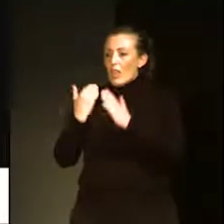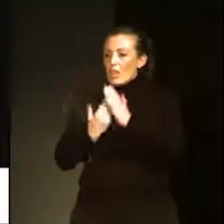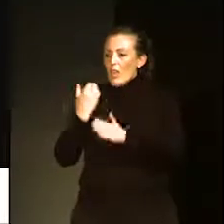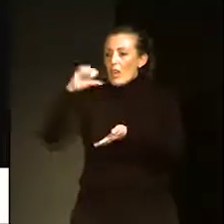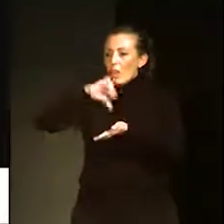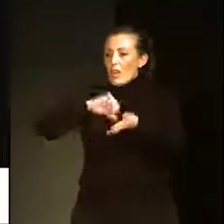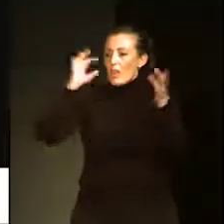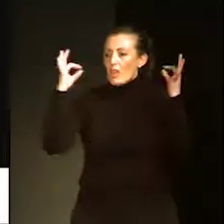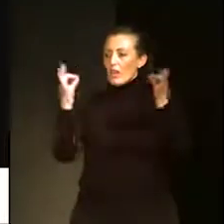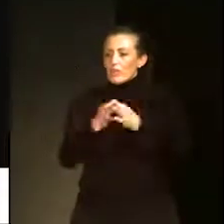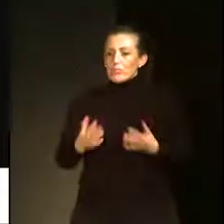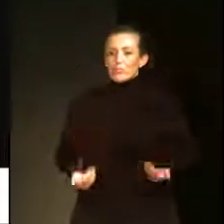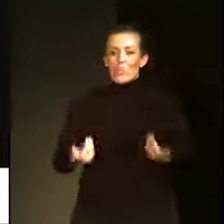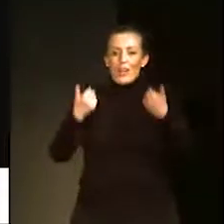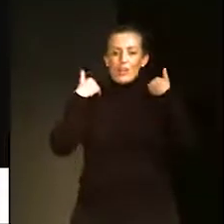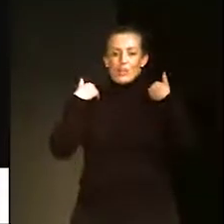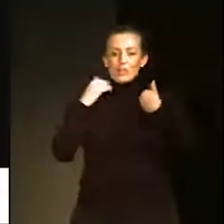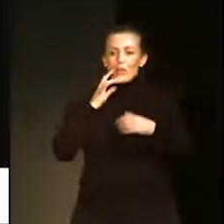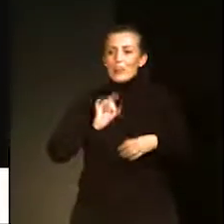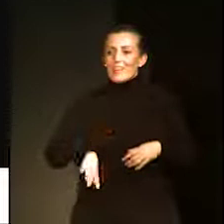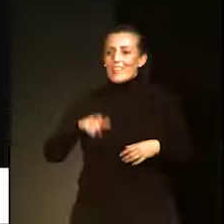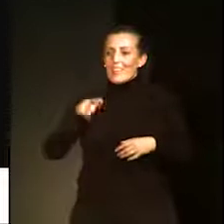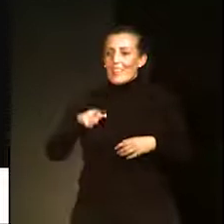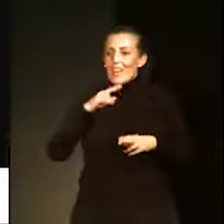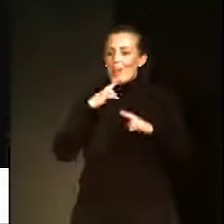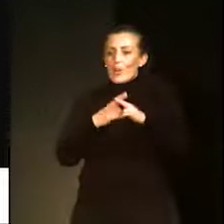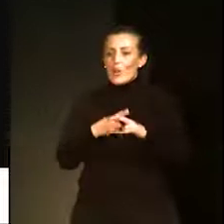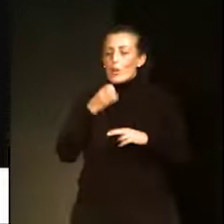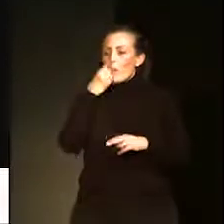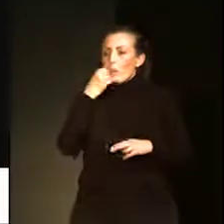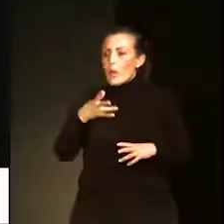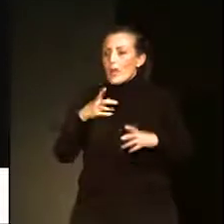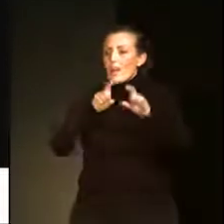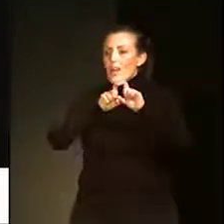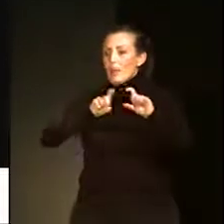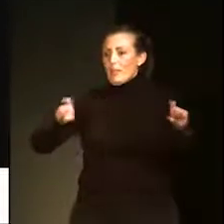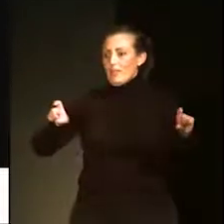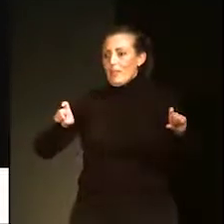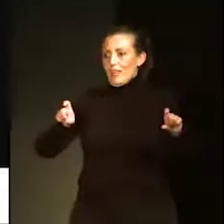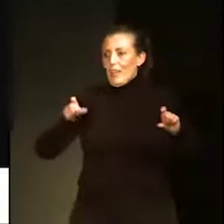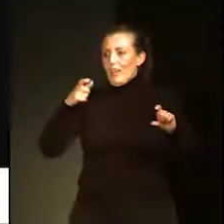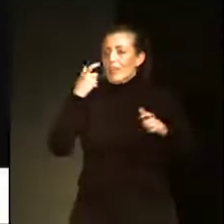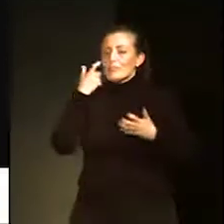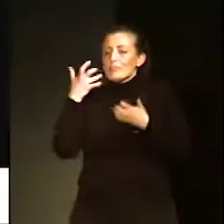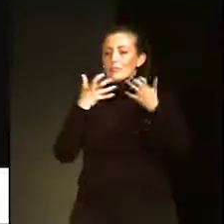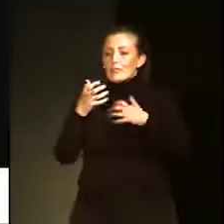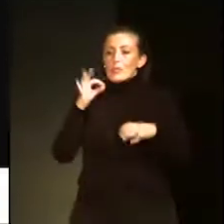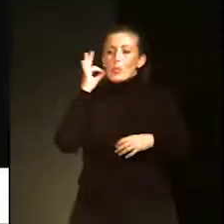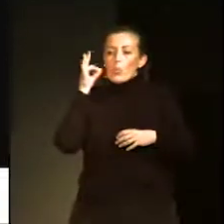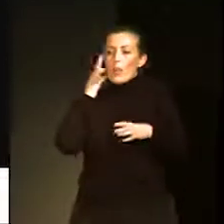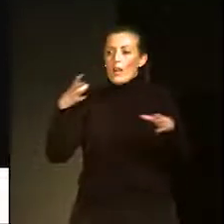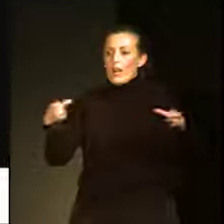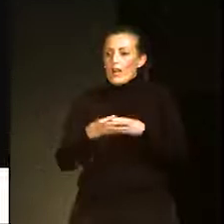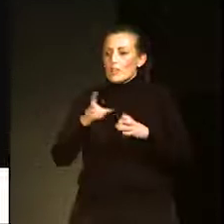ciudad a cargo de los responsables de La Buena Compañía, que es una pieza escénica interpretada por mujeres